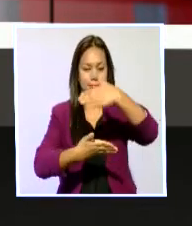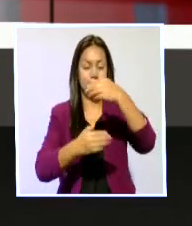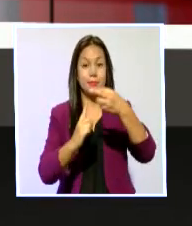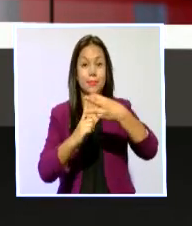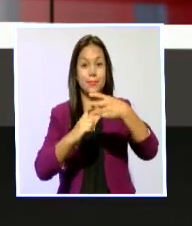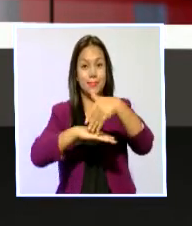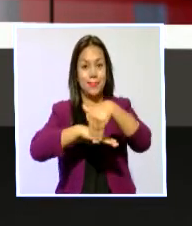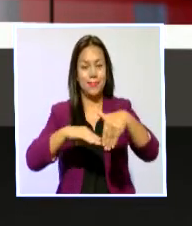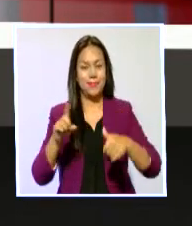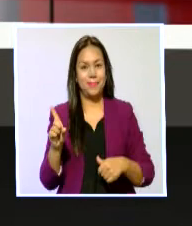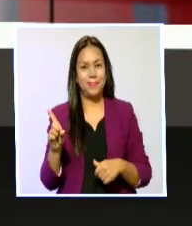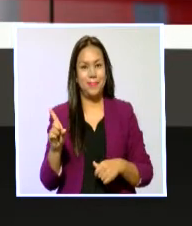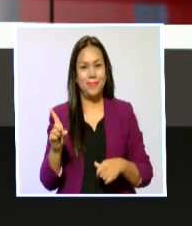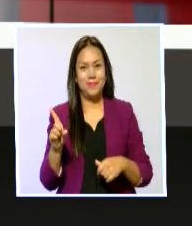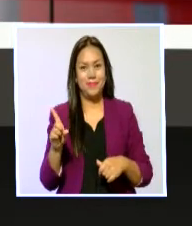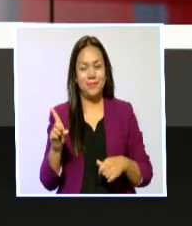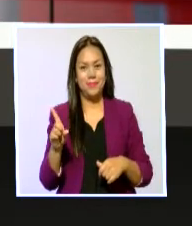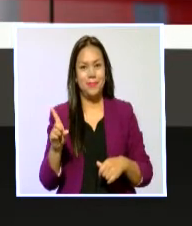por